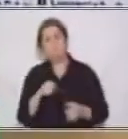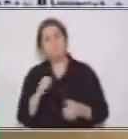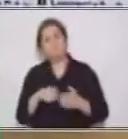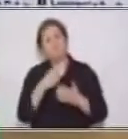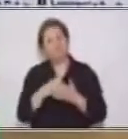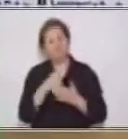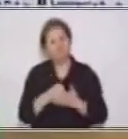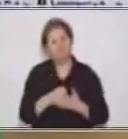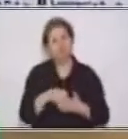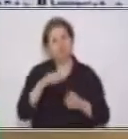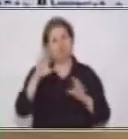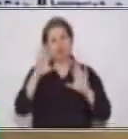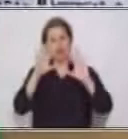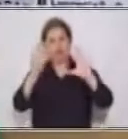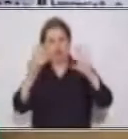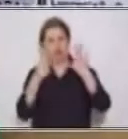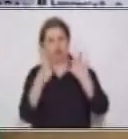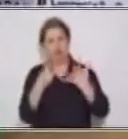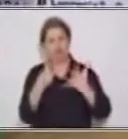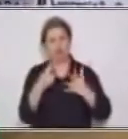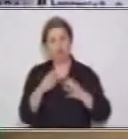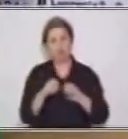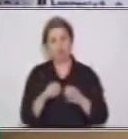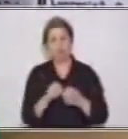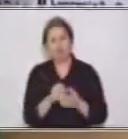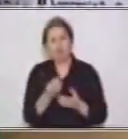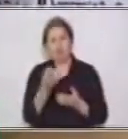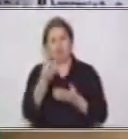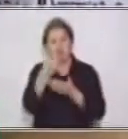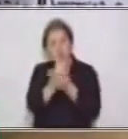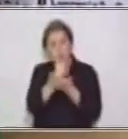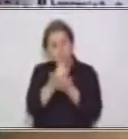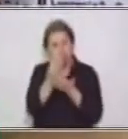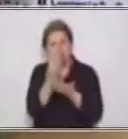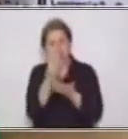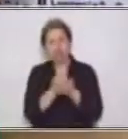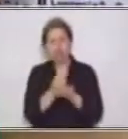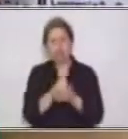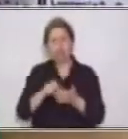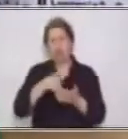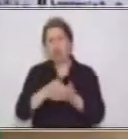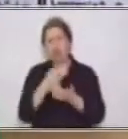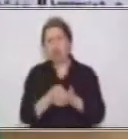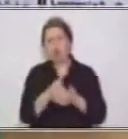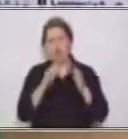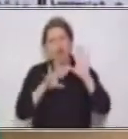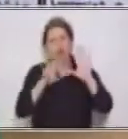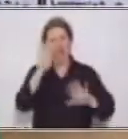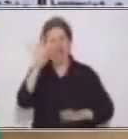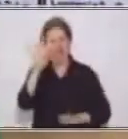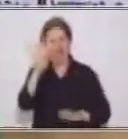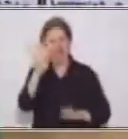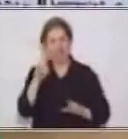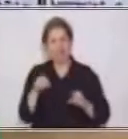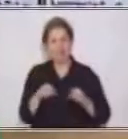El tomate valía 3.50 por libra y pagó 14. La